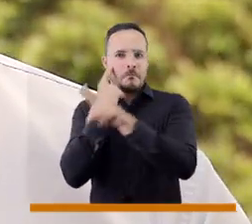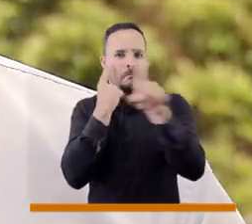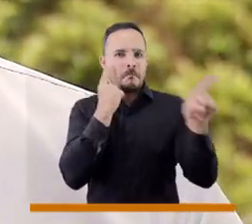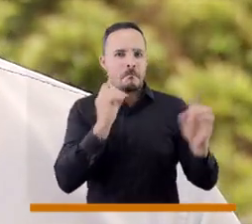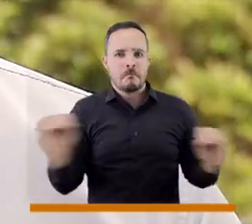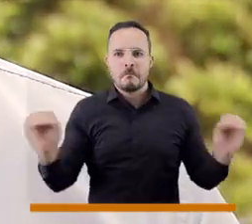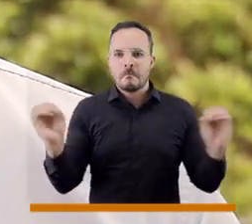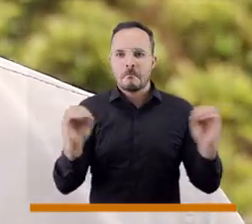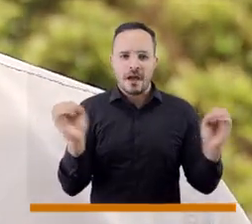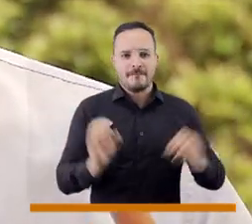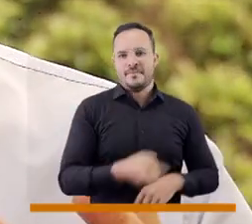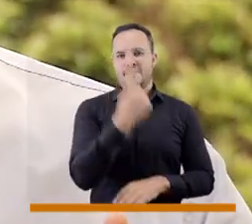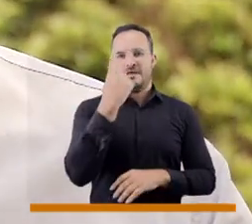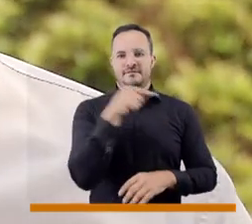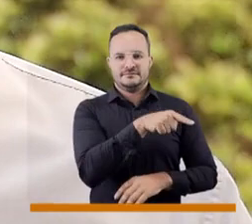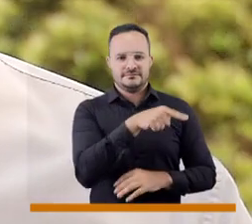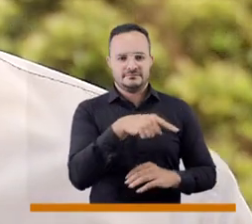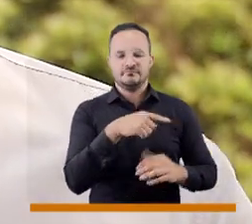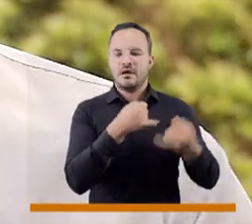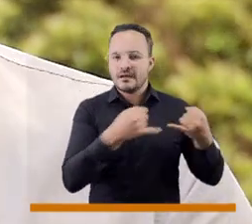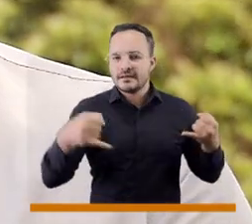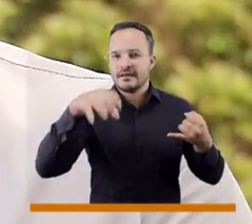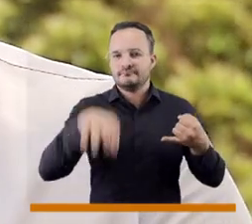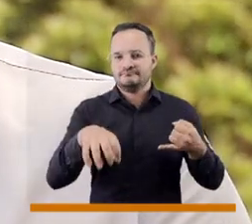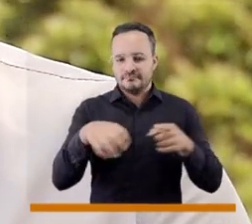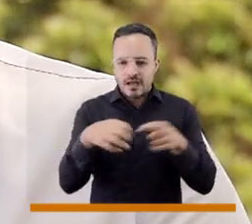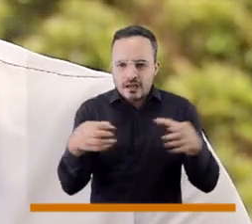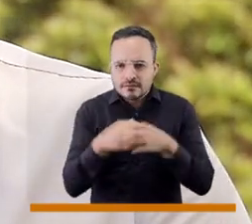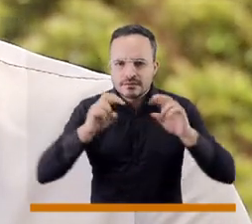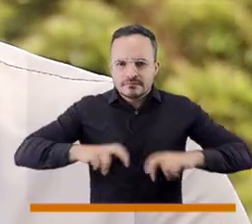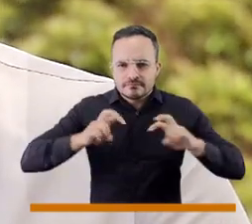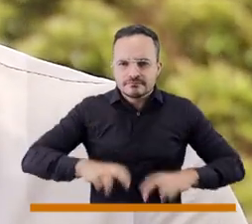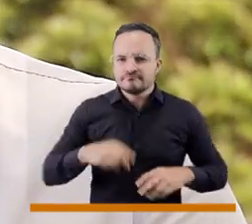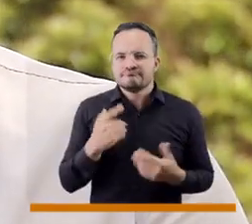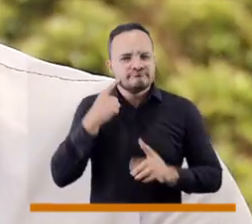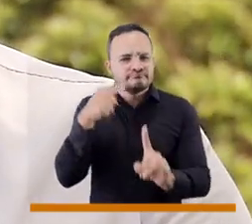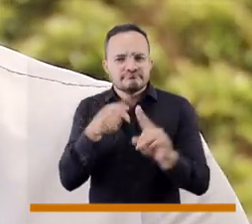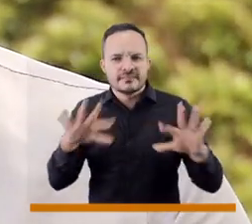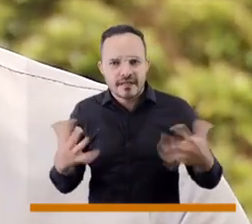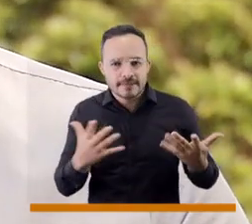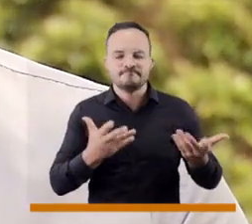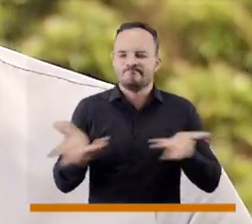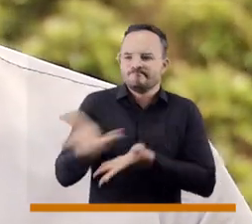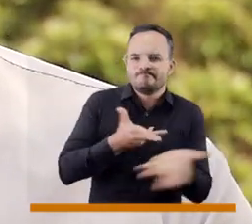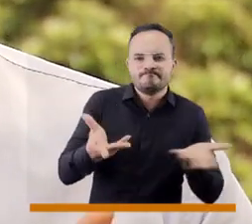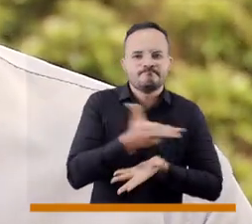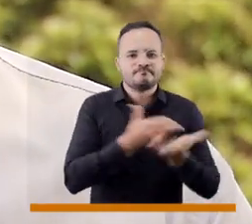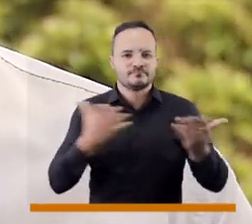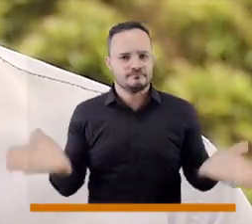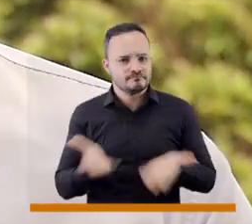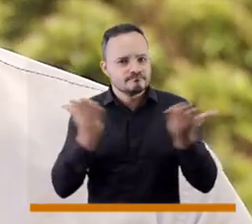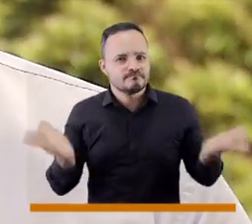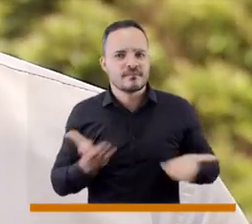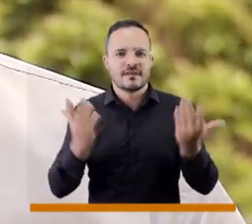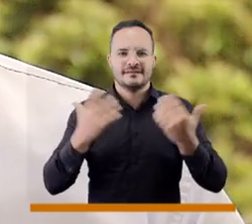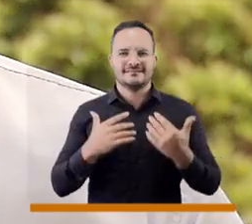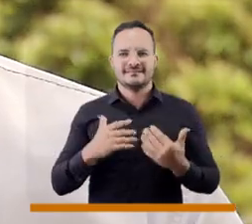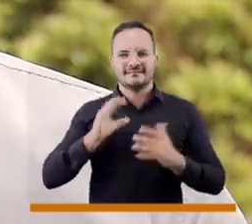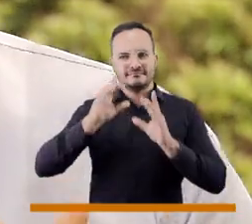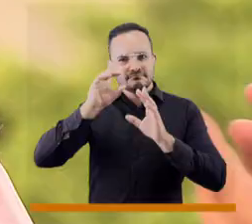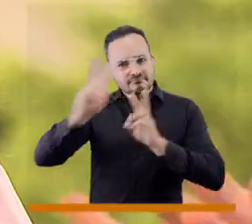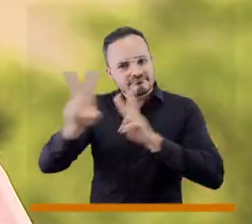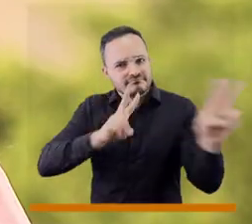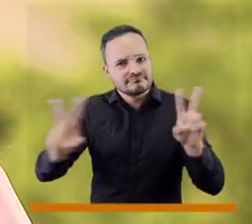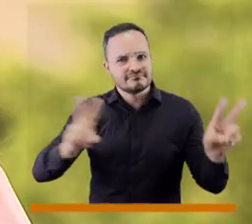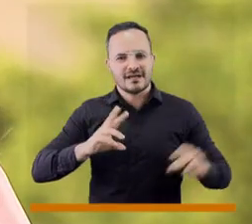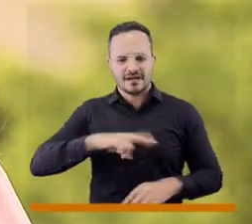en una personería municipal en Colombia. Y es una línea de investigación encaminada a vigilar la libertad religiosa,